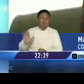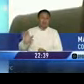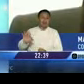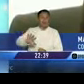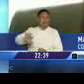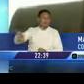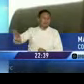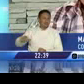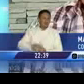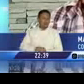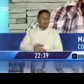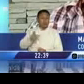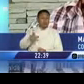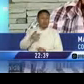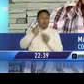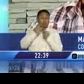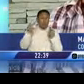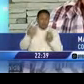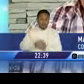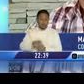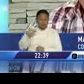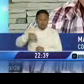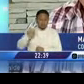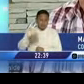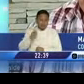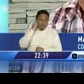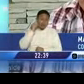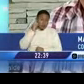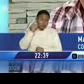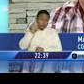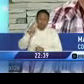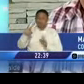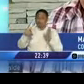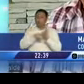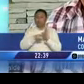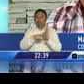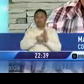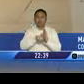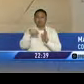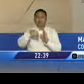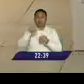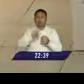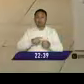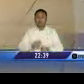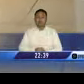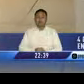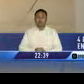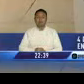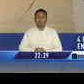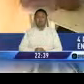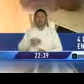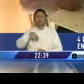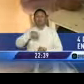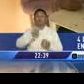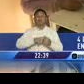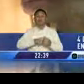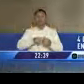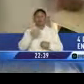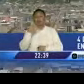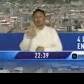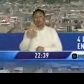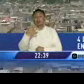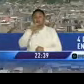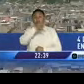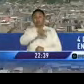evitarlo porque las figuras públicas ya han traído malas experiencias para la ciudad capital. Además, en la urbe existen 4 distritos